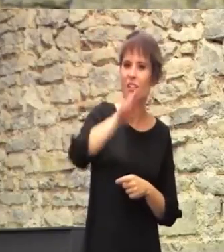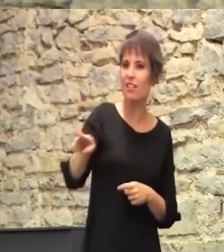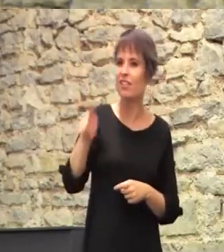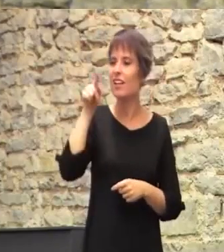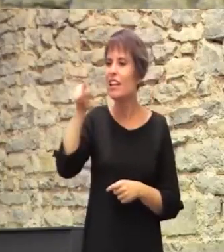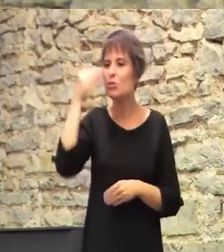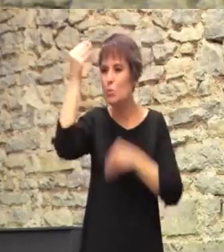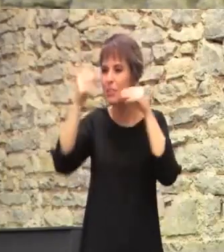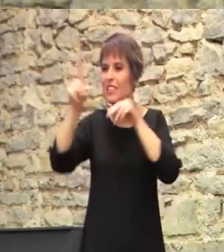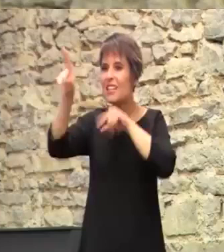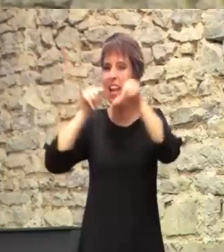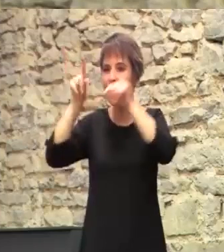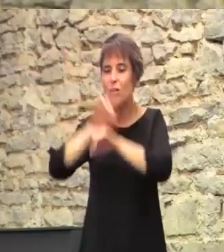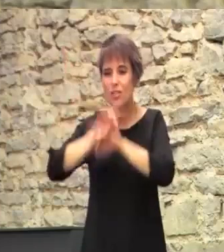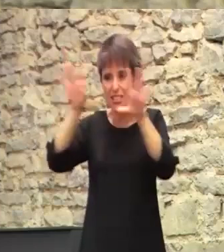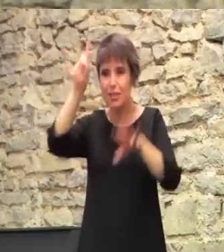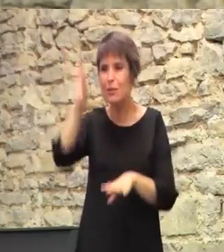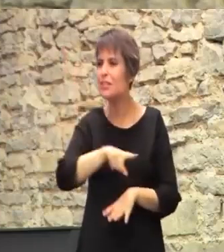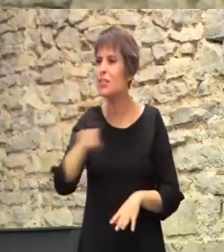verdad que estas son elecciones libres